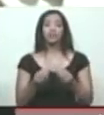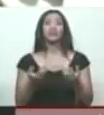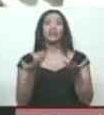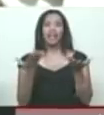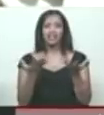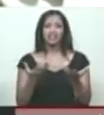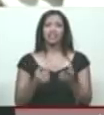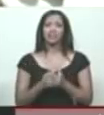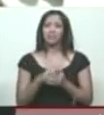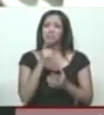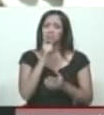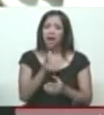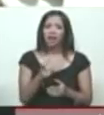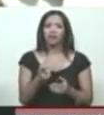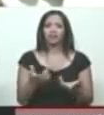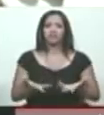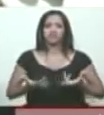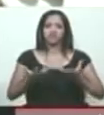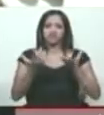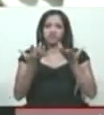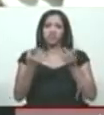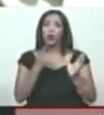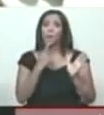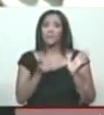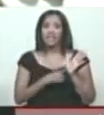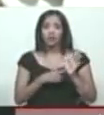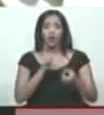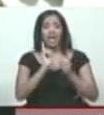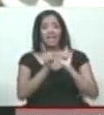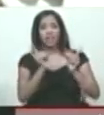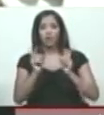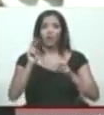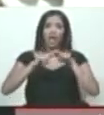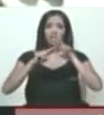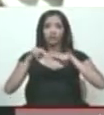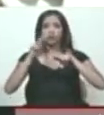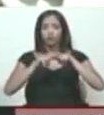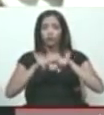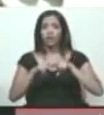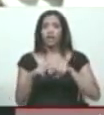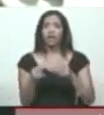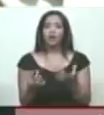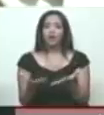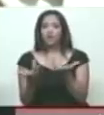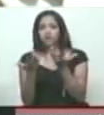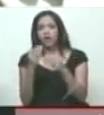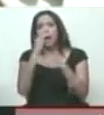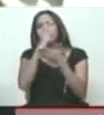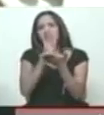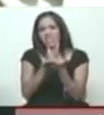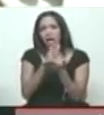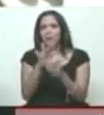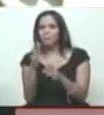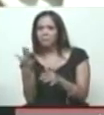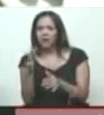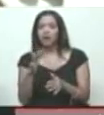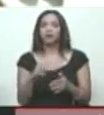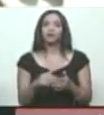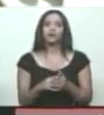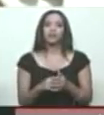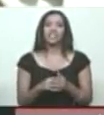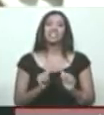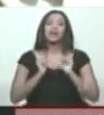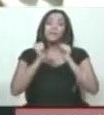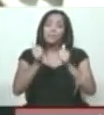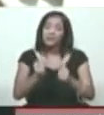el incendio, daños totales en algunas estructuras, daños parciales en otras, y comenzamos